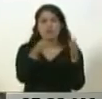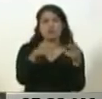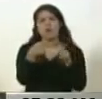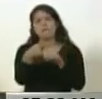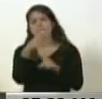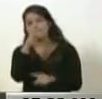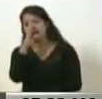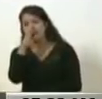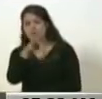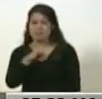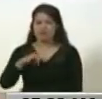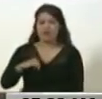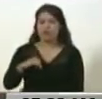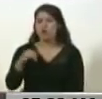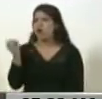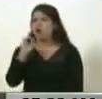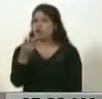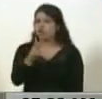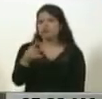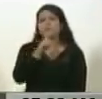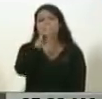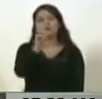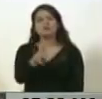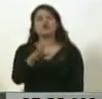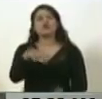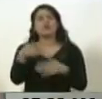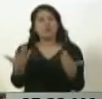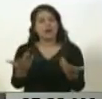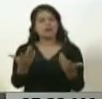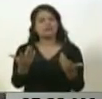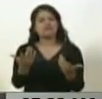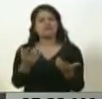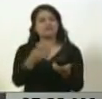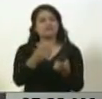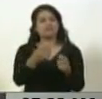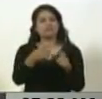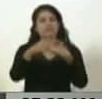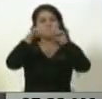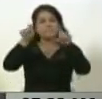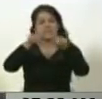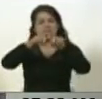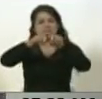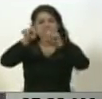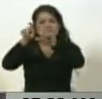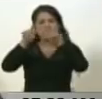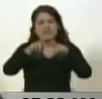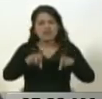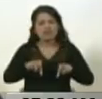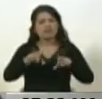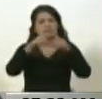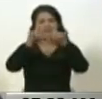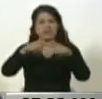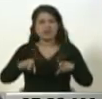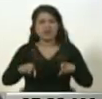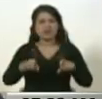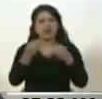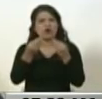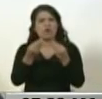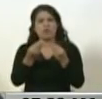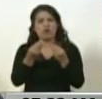través de ambas bancas? ¿Cómo va a ser la forma en que va a circular ese nuevo cono monetario? No, eso se distribuye a